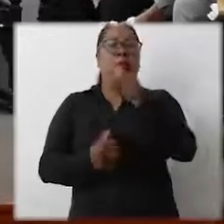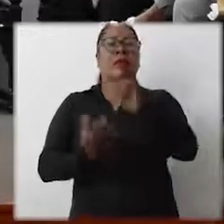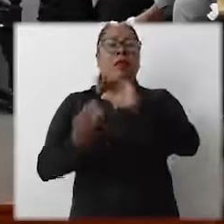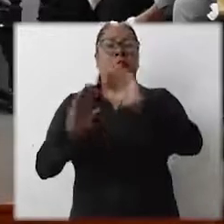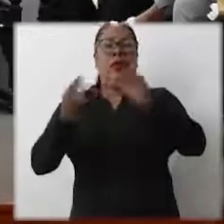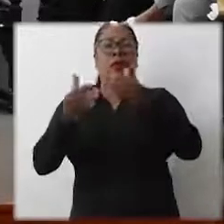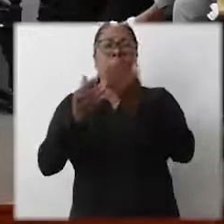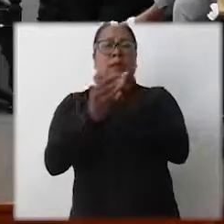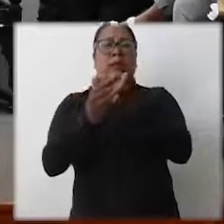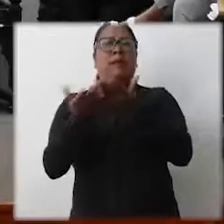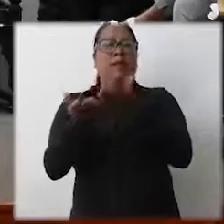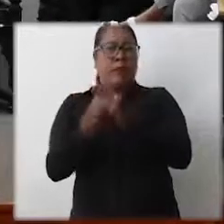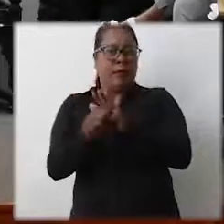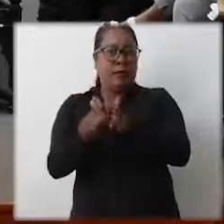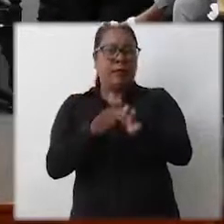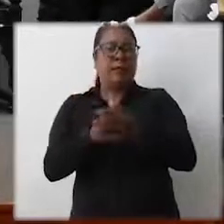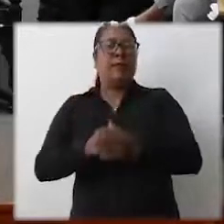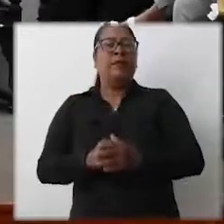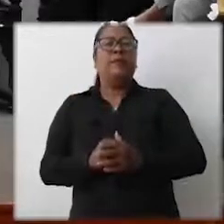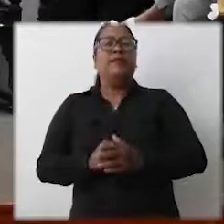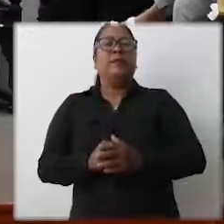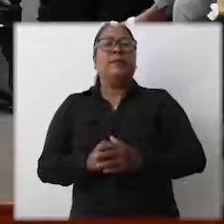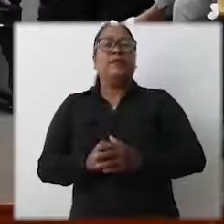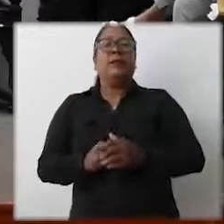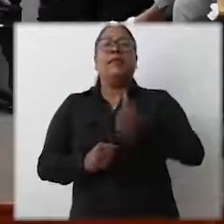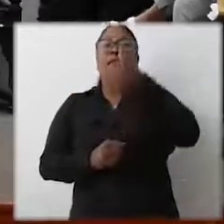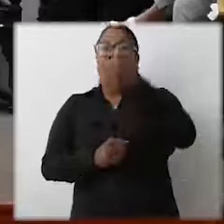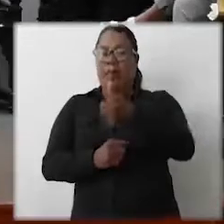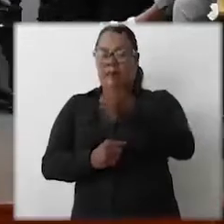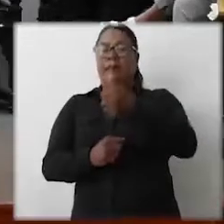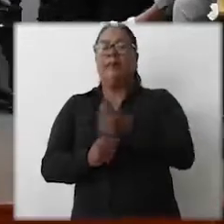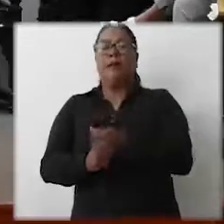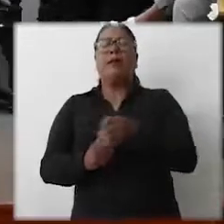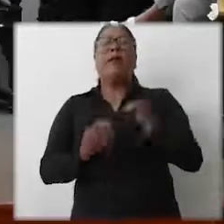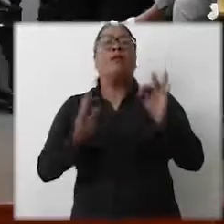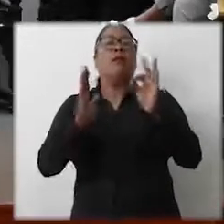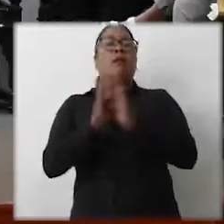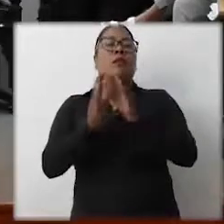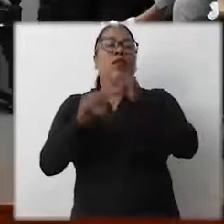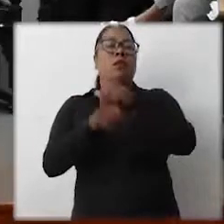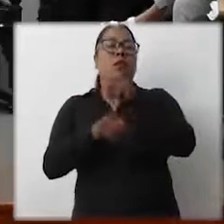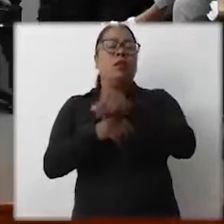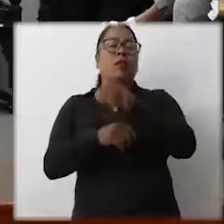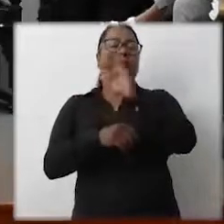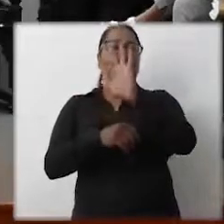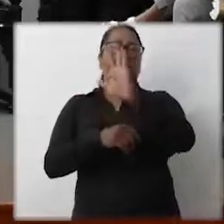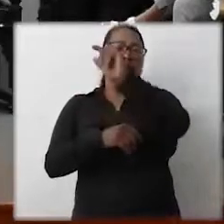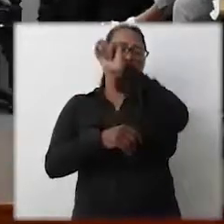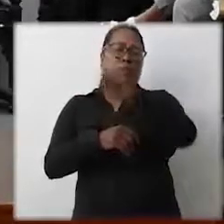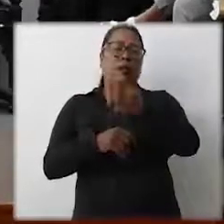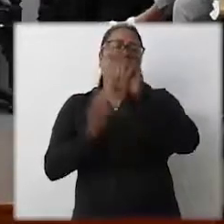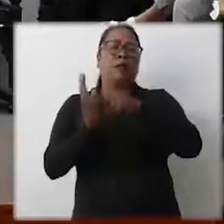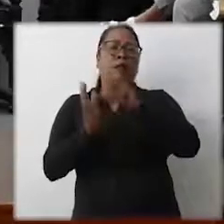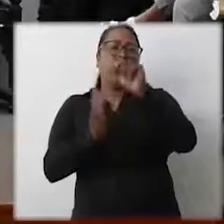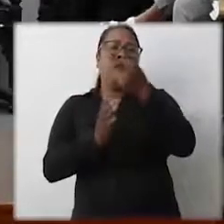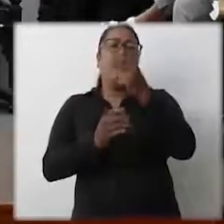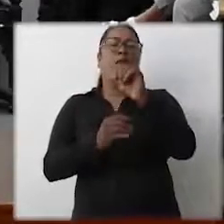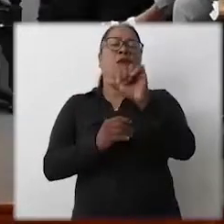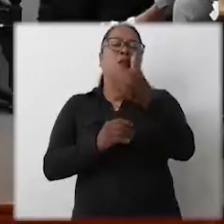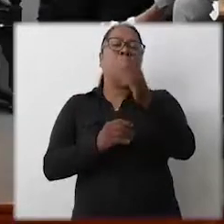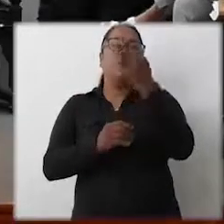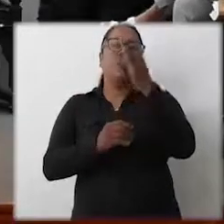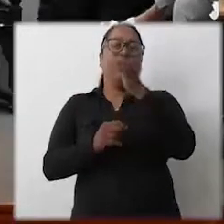ayuntamiento, Mirna López Torres, por medio del que propone crear la Comisión Especial para la conmemoración del centenario